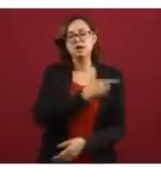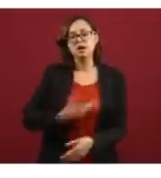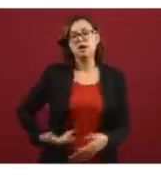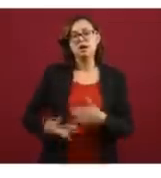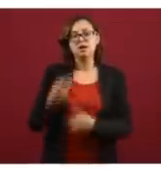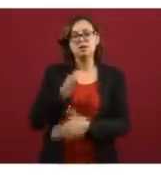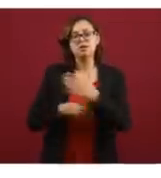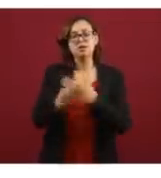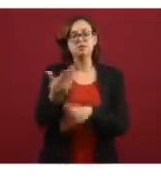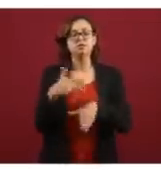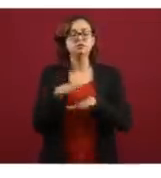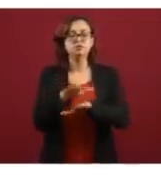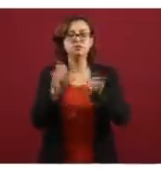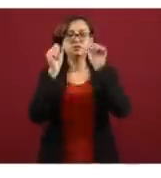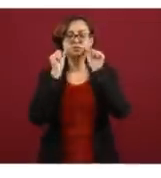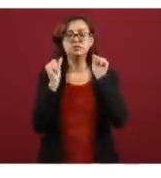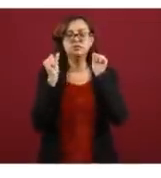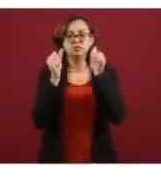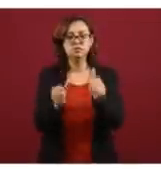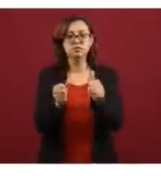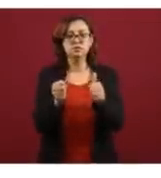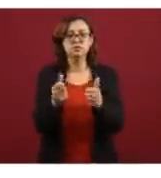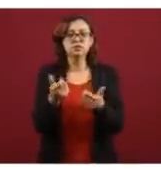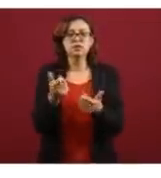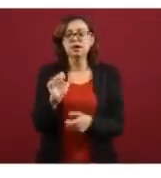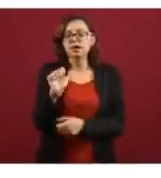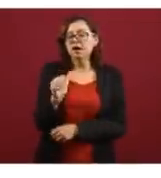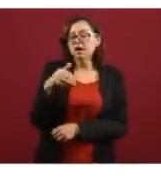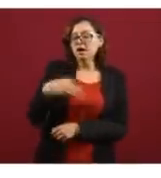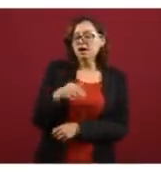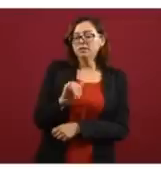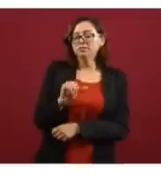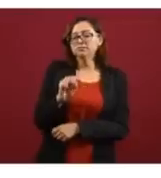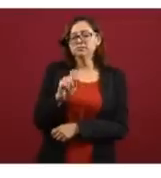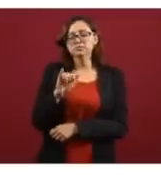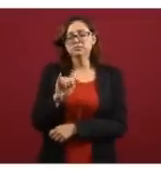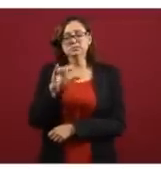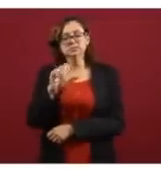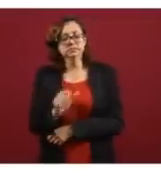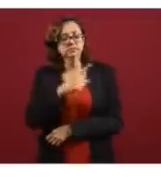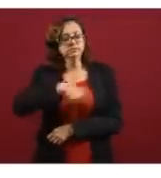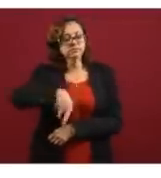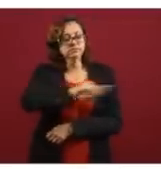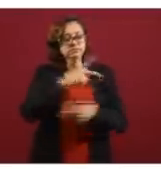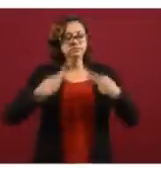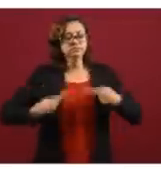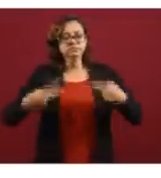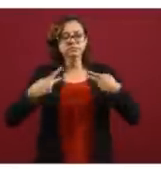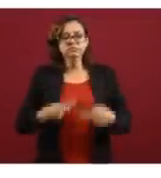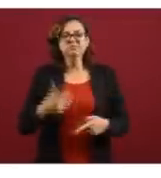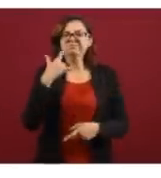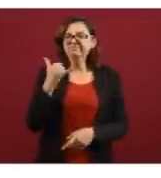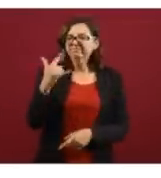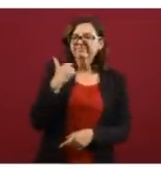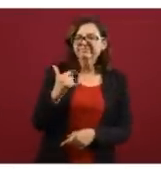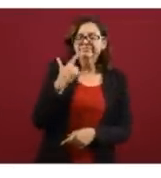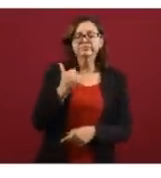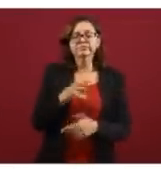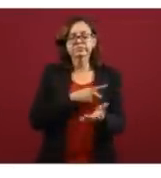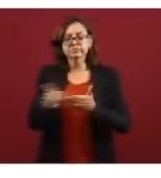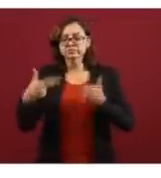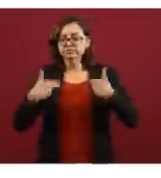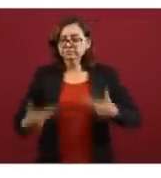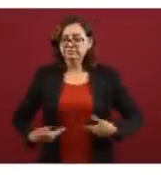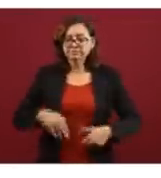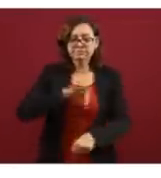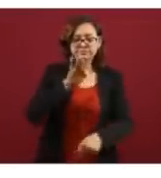República para atender una amnistía a las personas que son luchadores sociales, defensores del territorio y